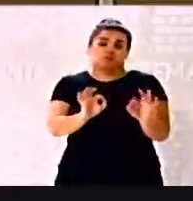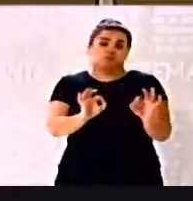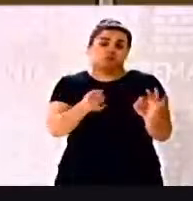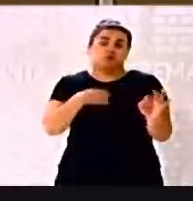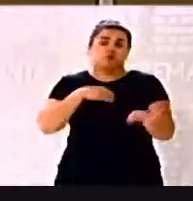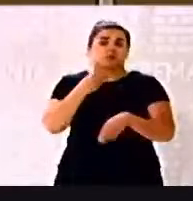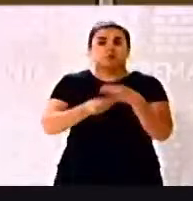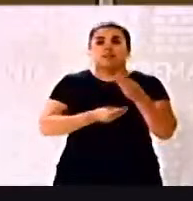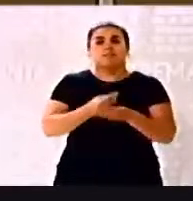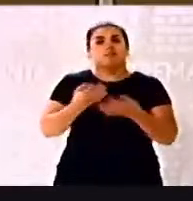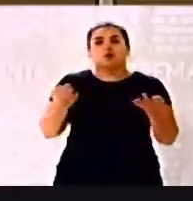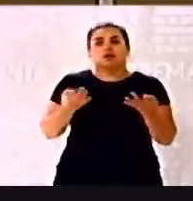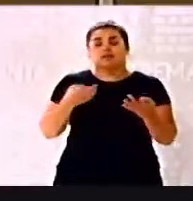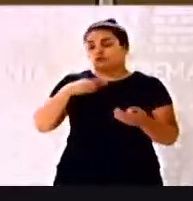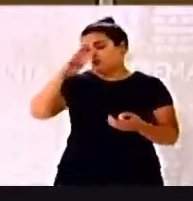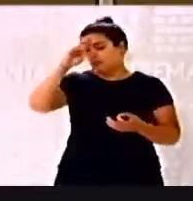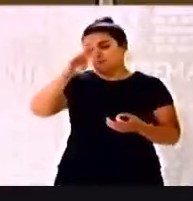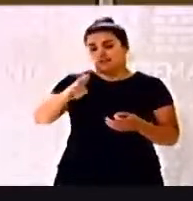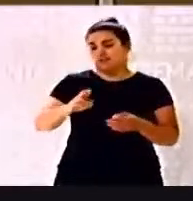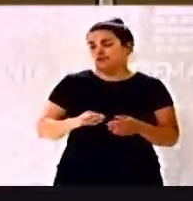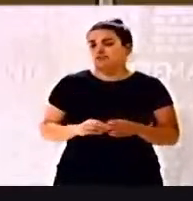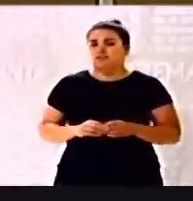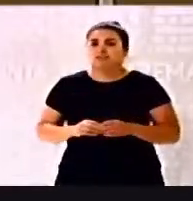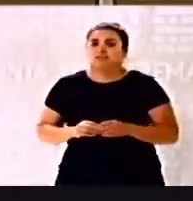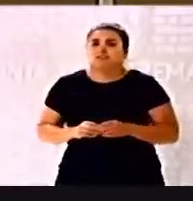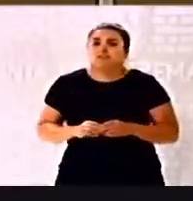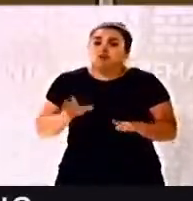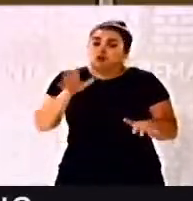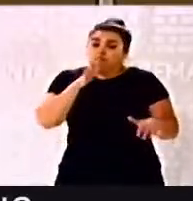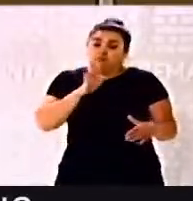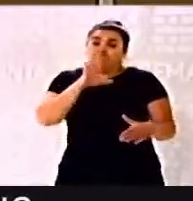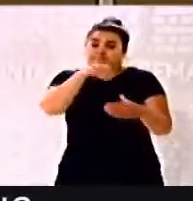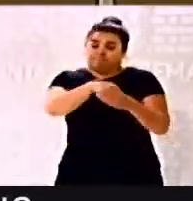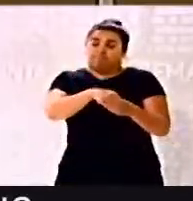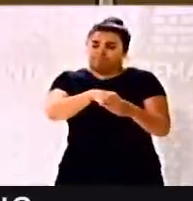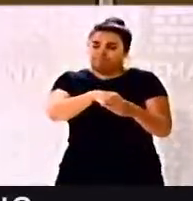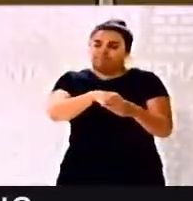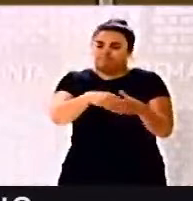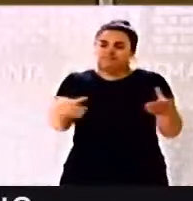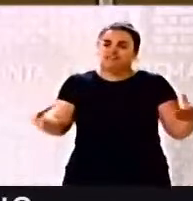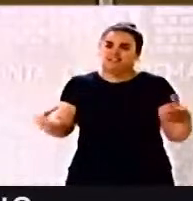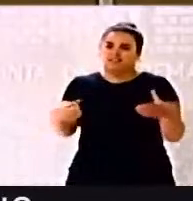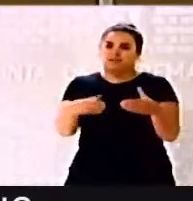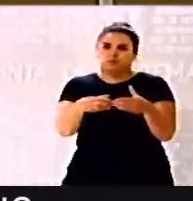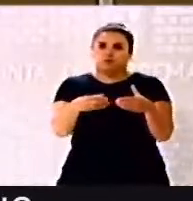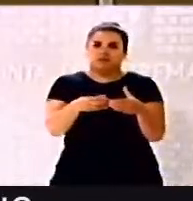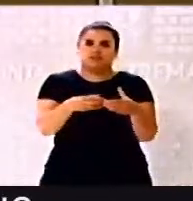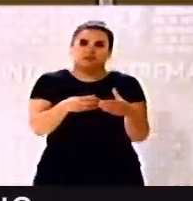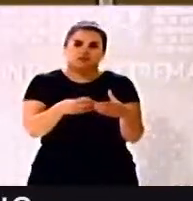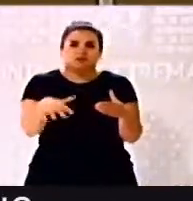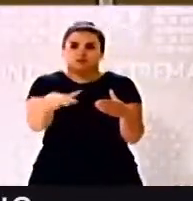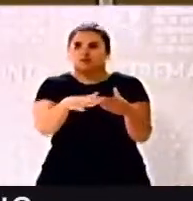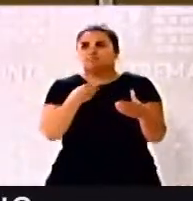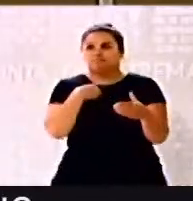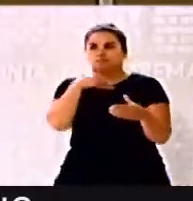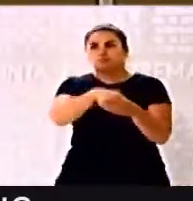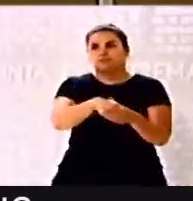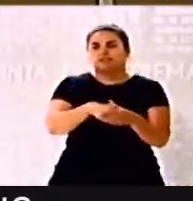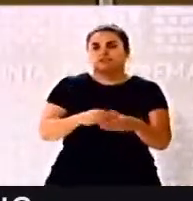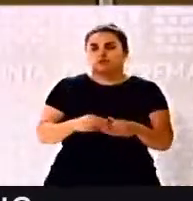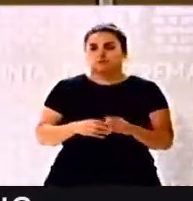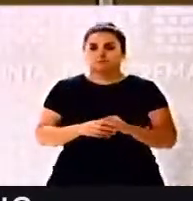hacer es respetarlo, porque pertenecemos a ese espacio,